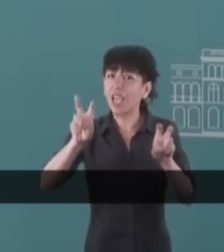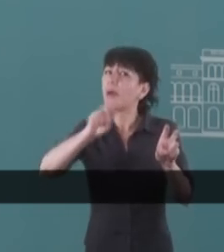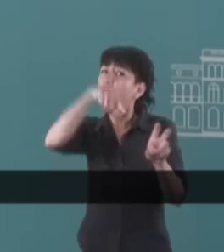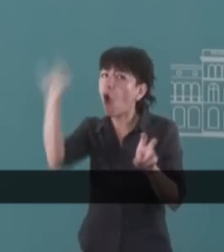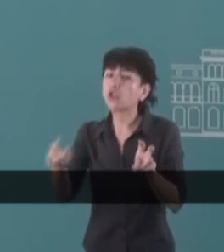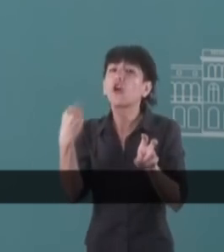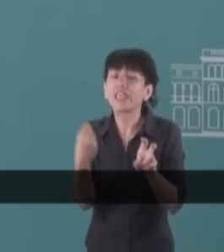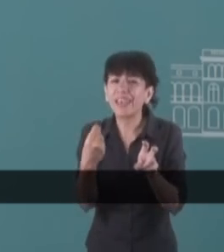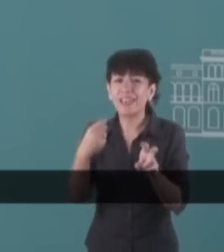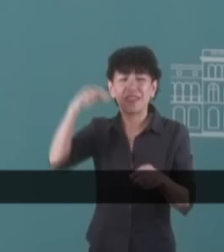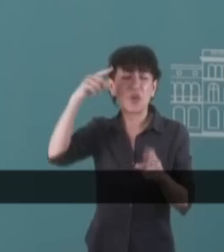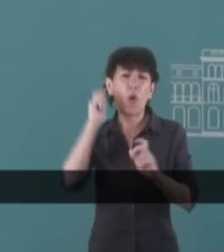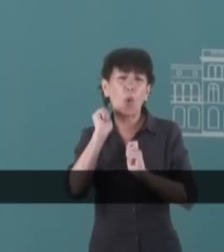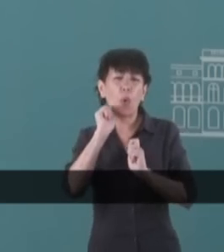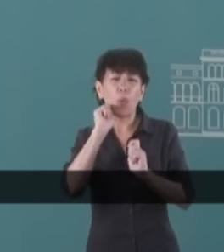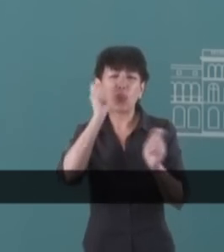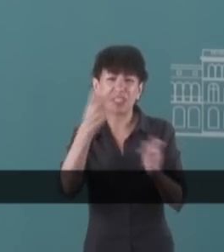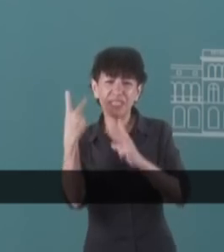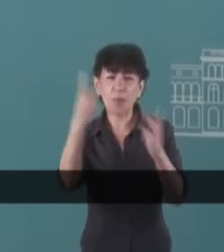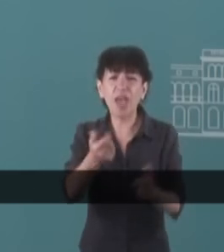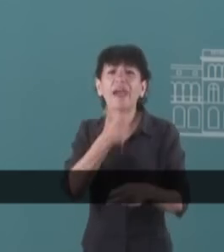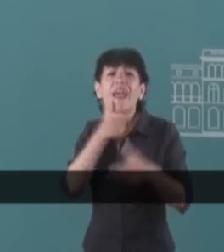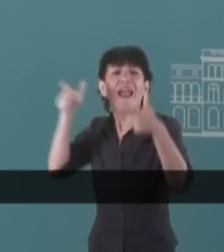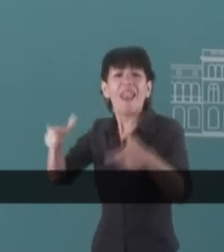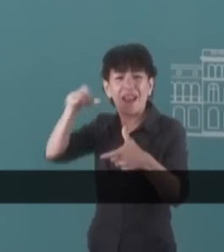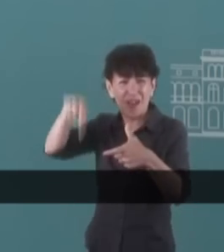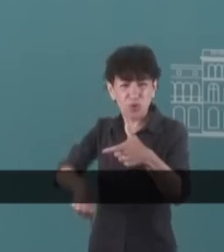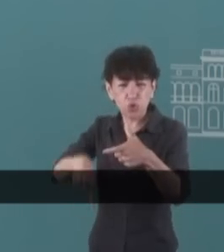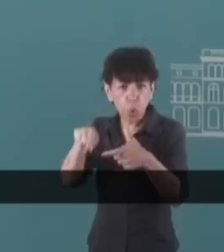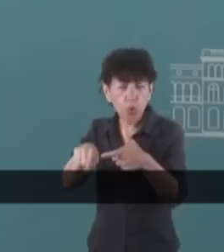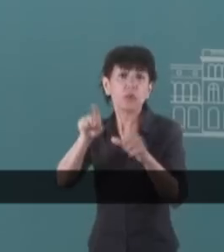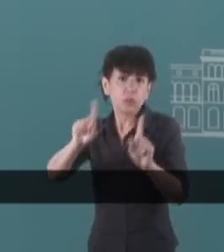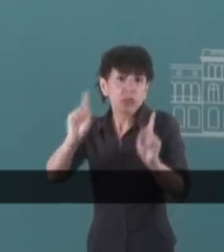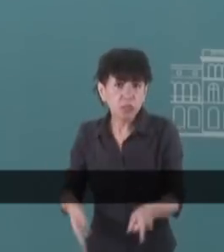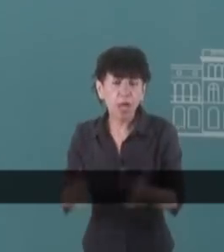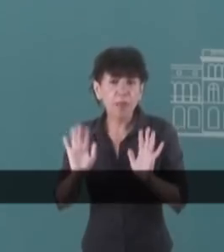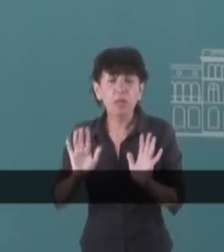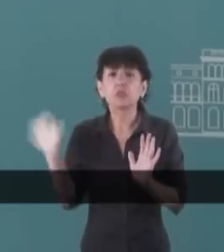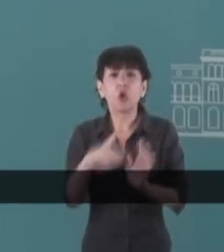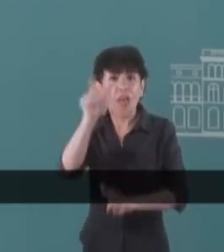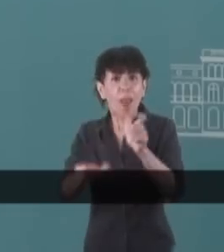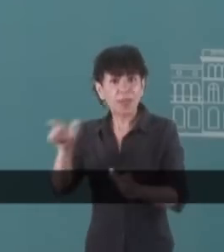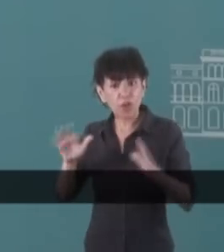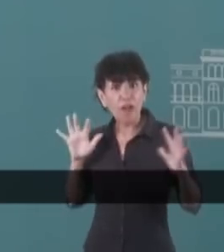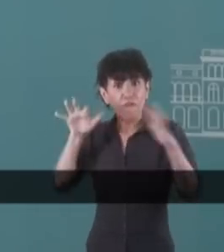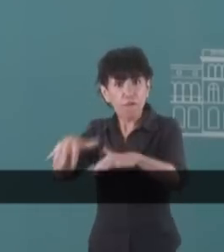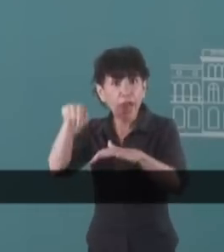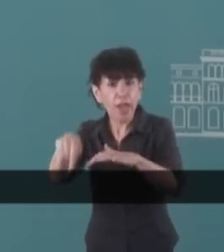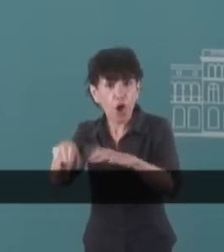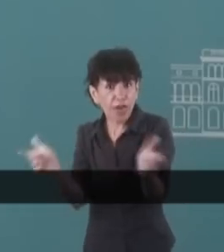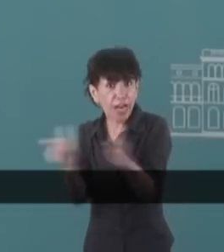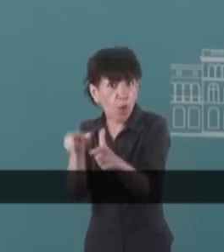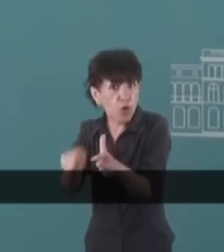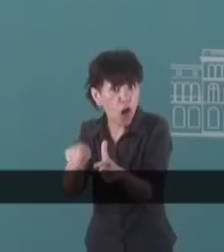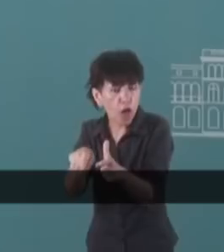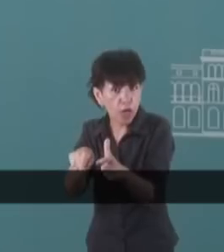de cómo empezó, en este momento hay una causa judicial en la justicia en la cual todos quienes participaron de esa